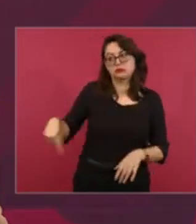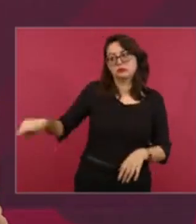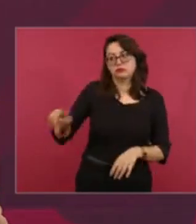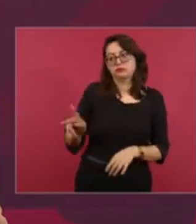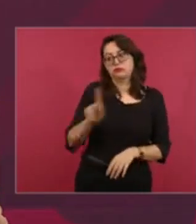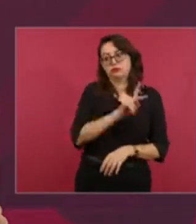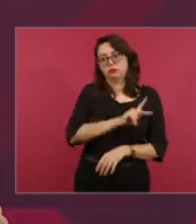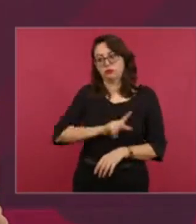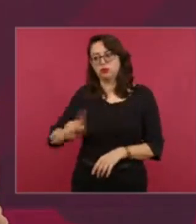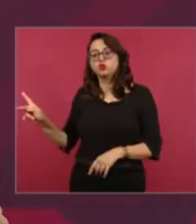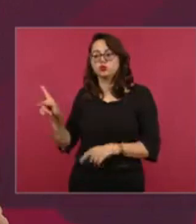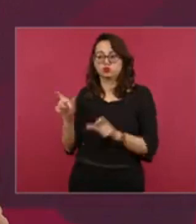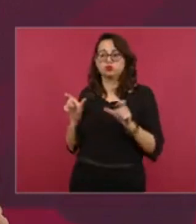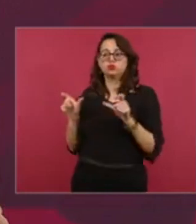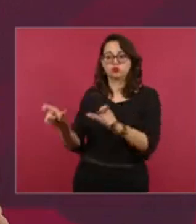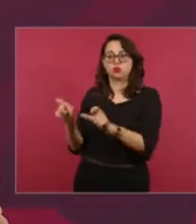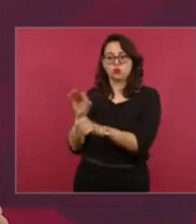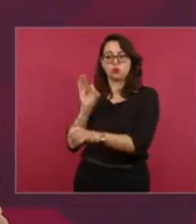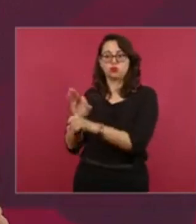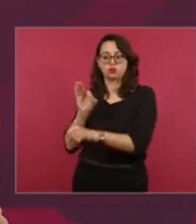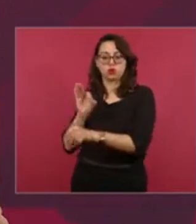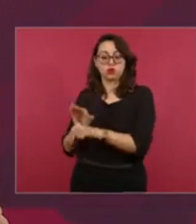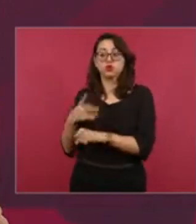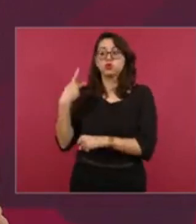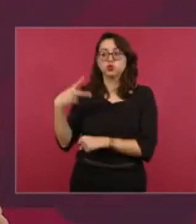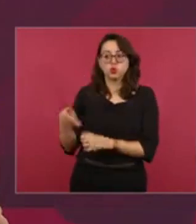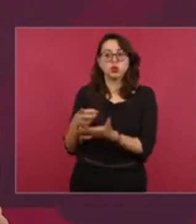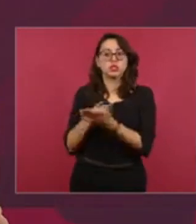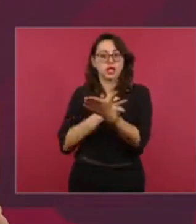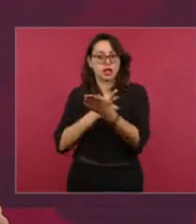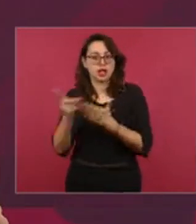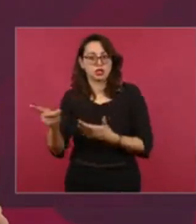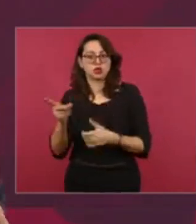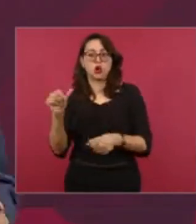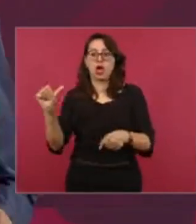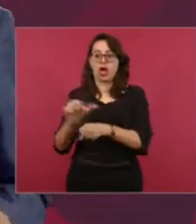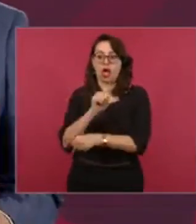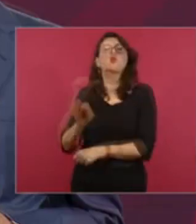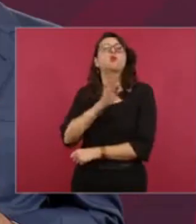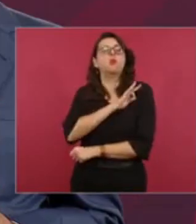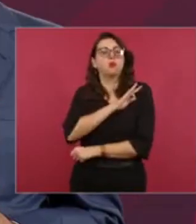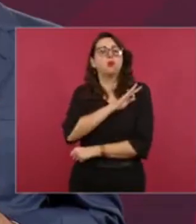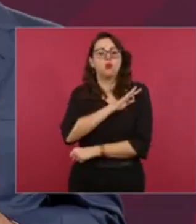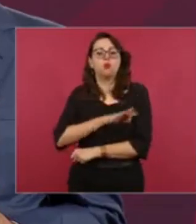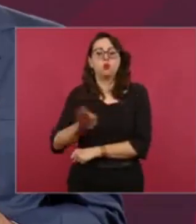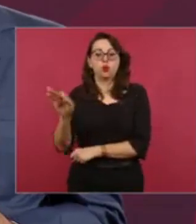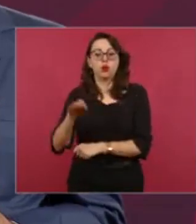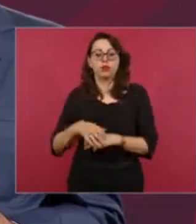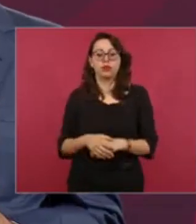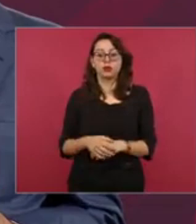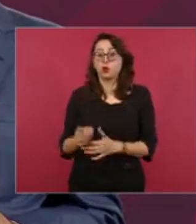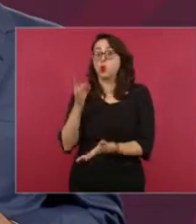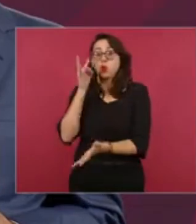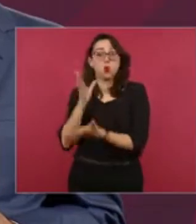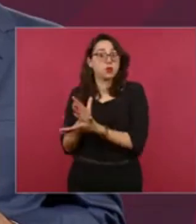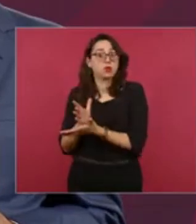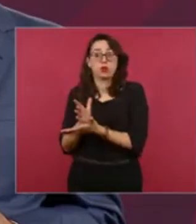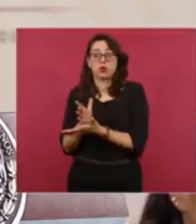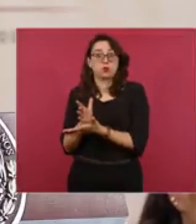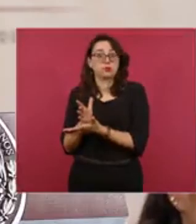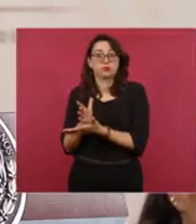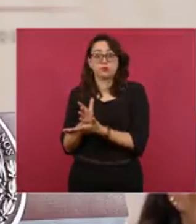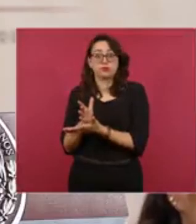a usar escoltas, a tener protección, son los únicos,